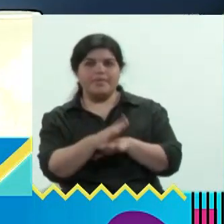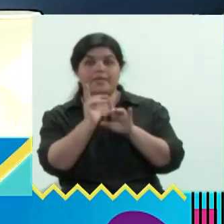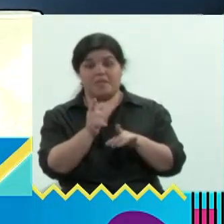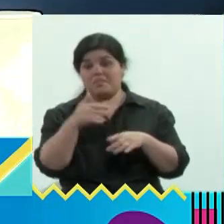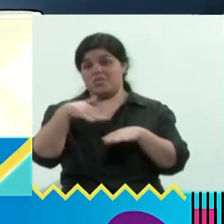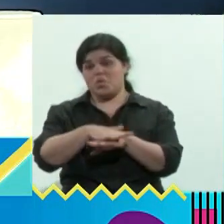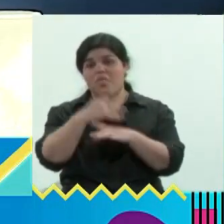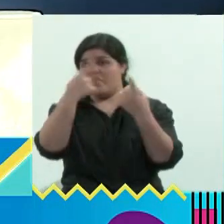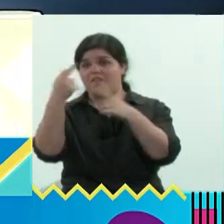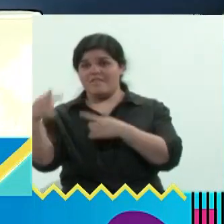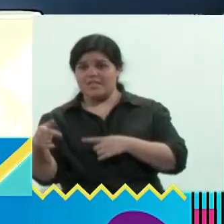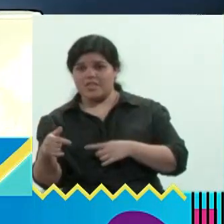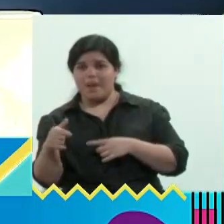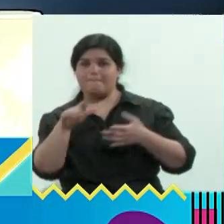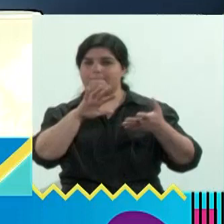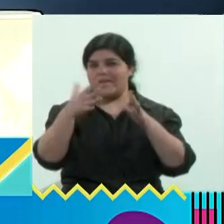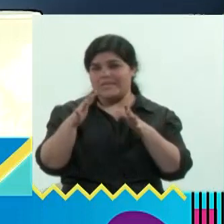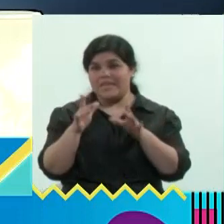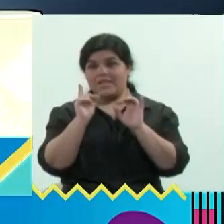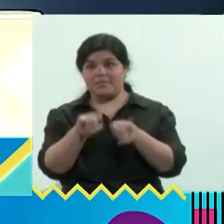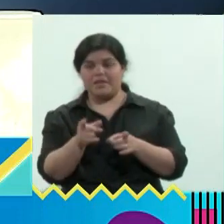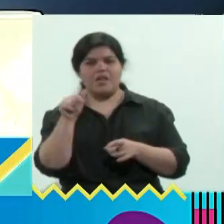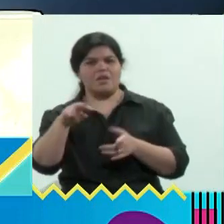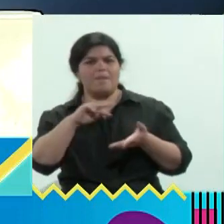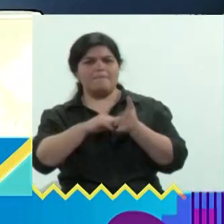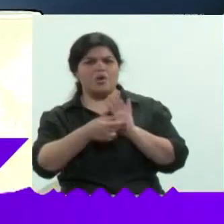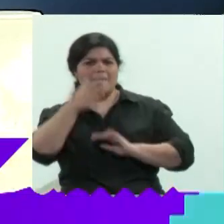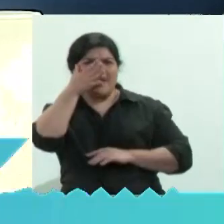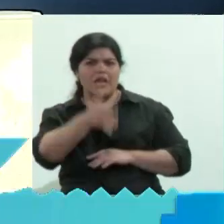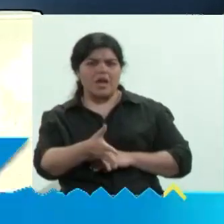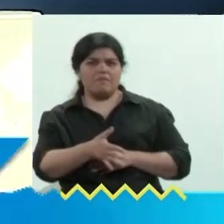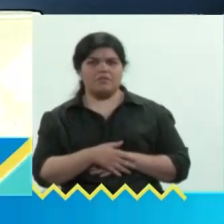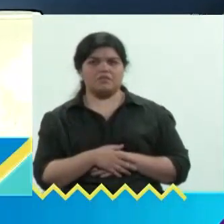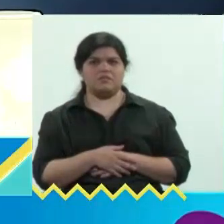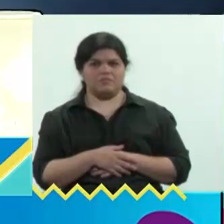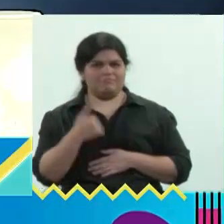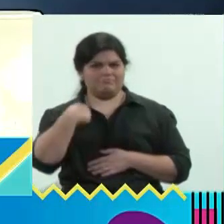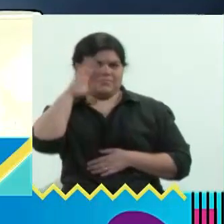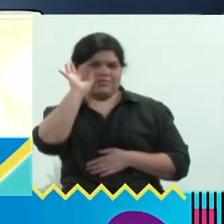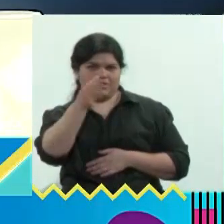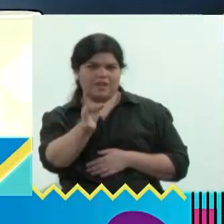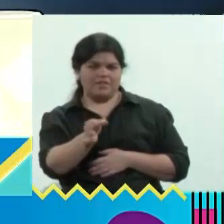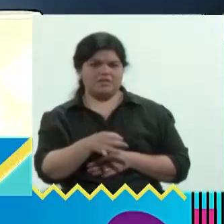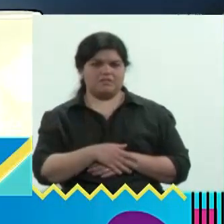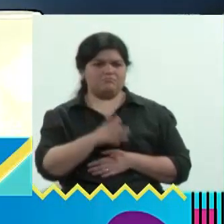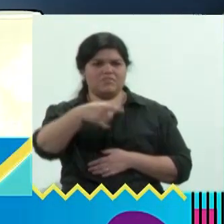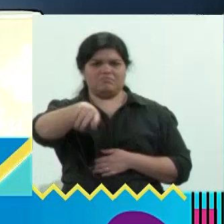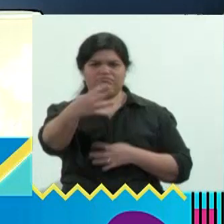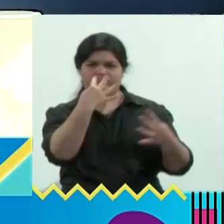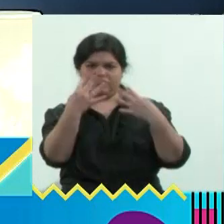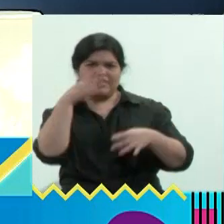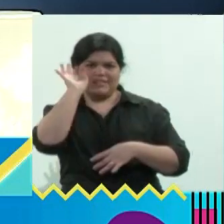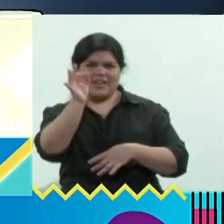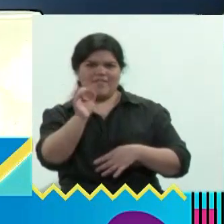ciudades distintas pero parecidas, ¿no es cierto? Uno de los problemas graves que hay, las personas, yo sé que los televidentes saben el